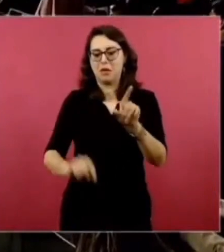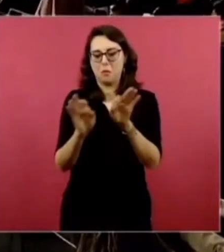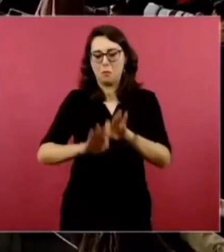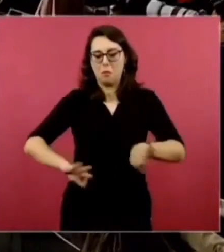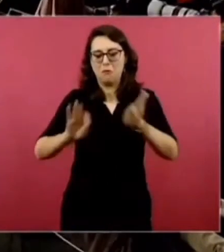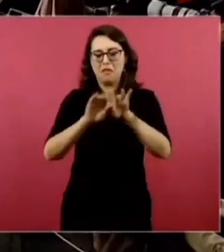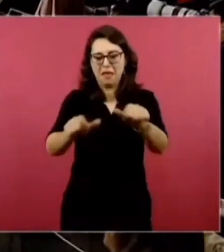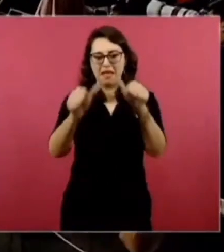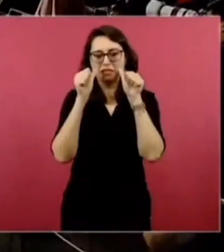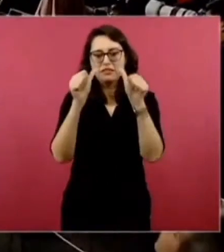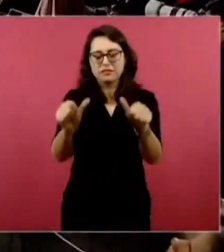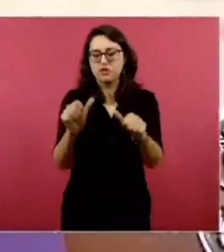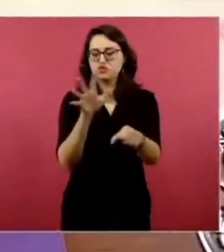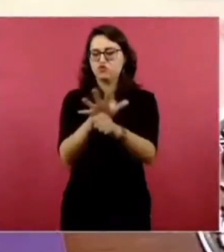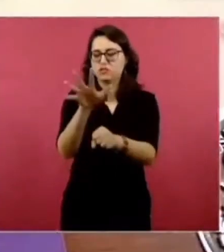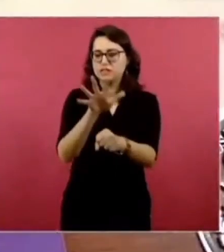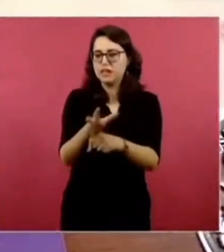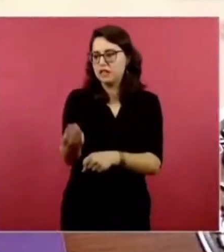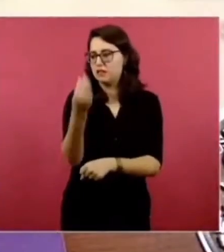alimentación, para el pasaje,